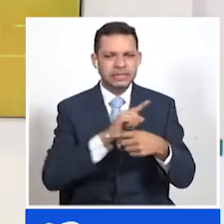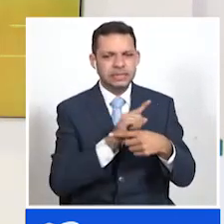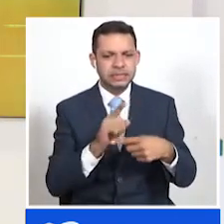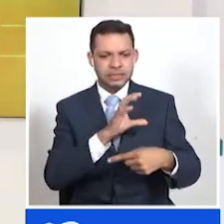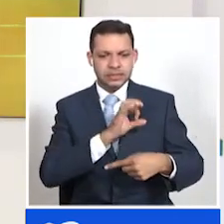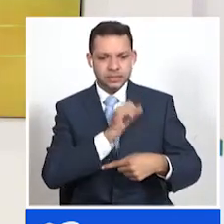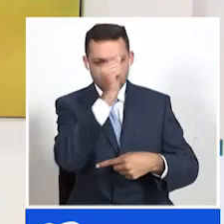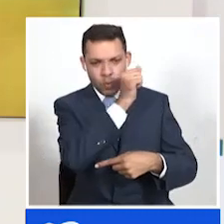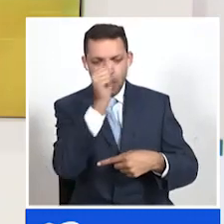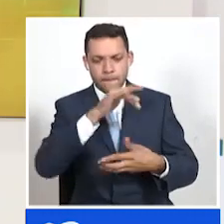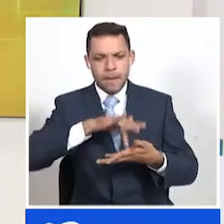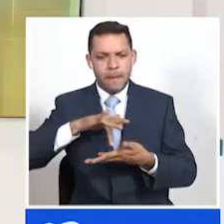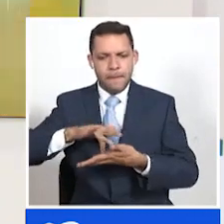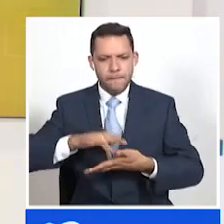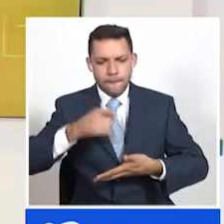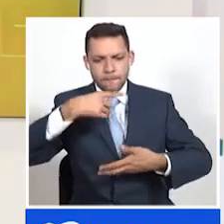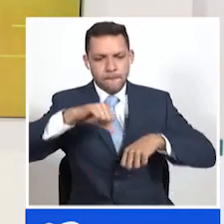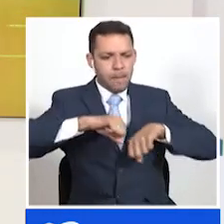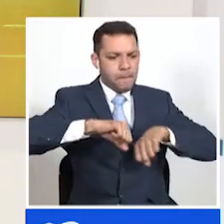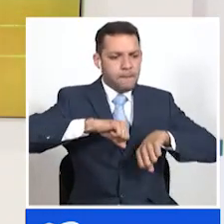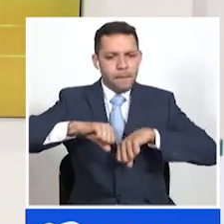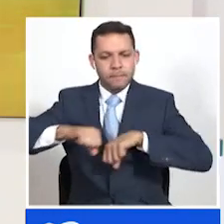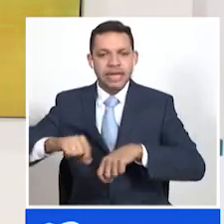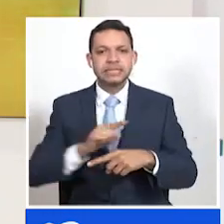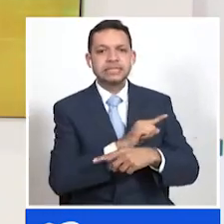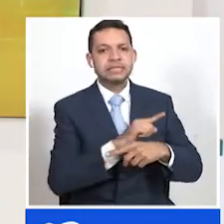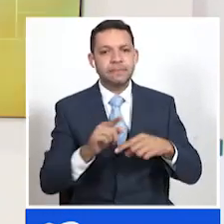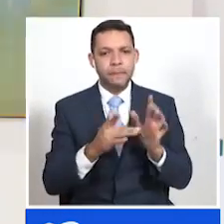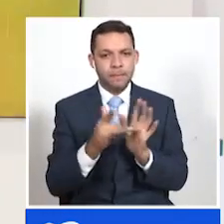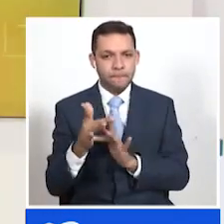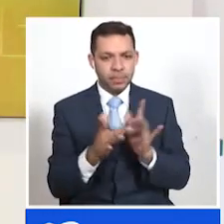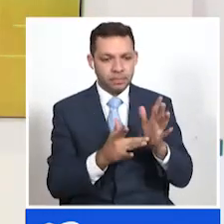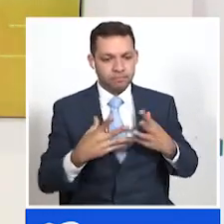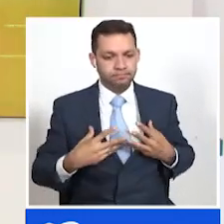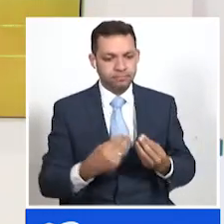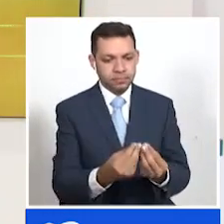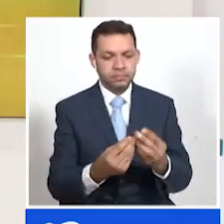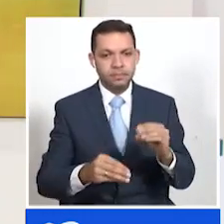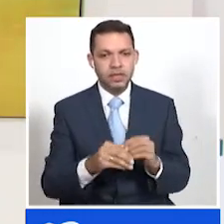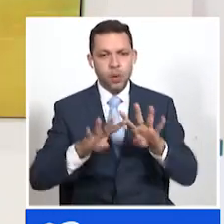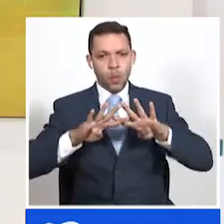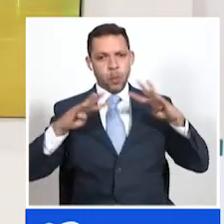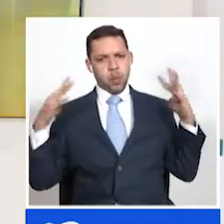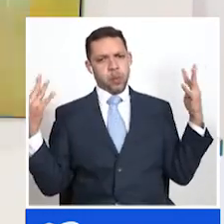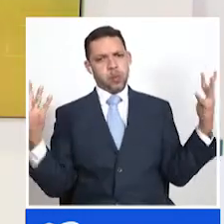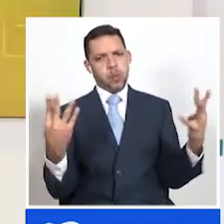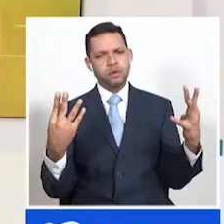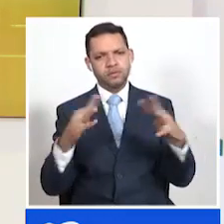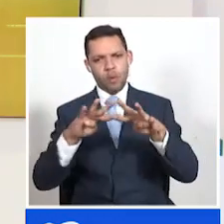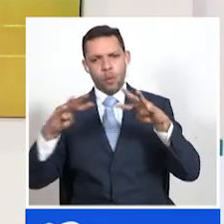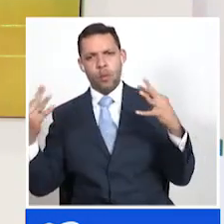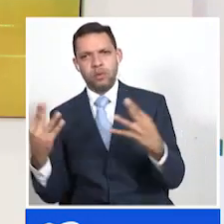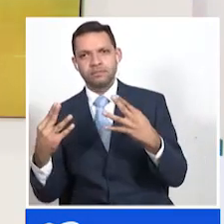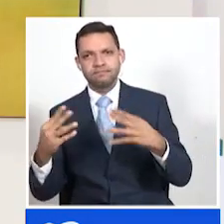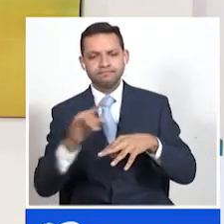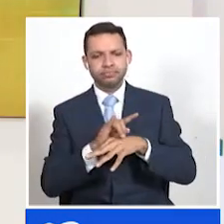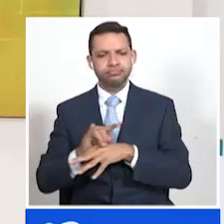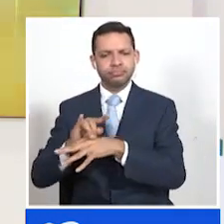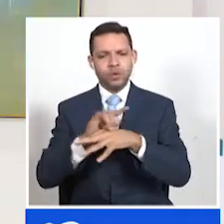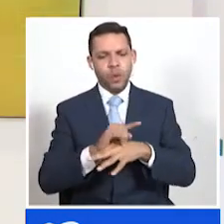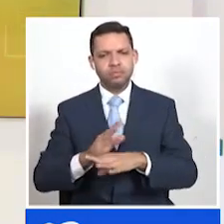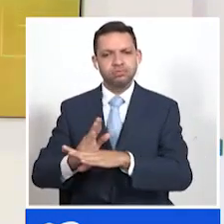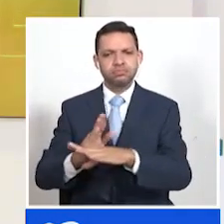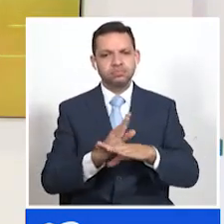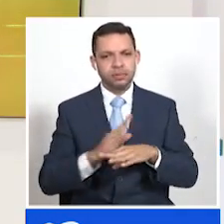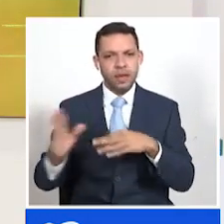durante este fin de semana. Semana Mayor también que se aproxima. Se redobla también la seguridad en los departamentos de nuestro eje cafetero. Vamos en